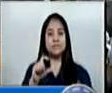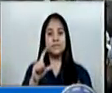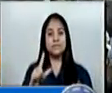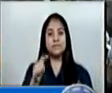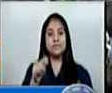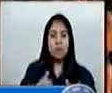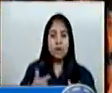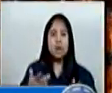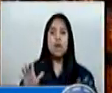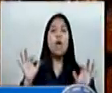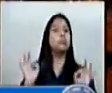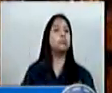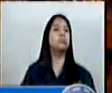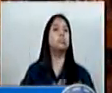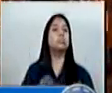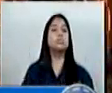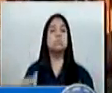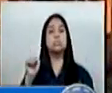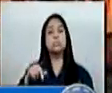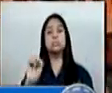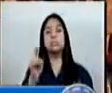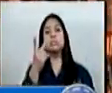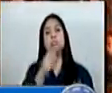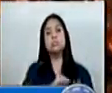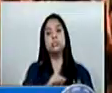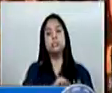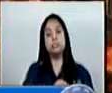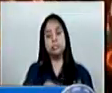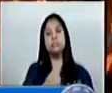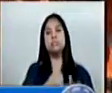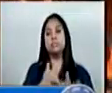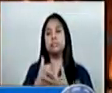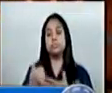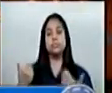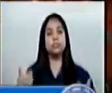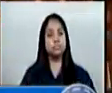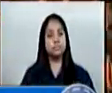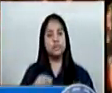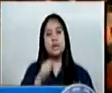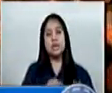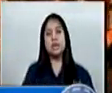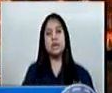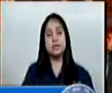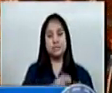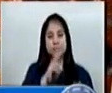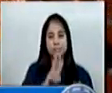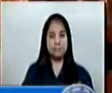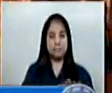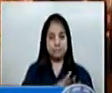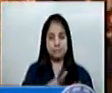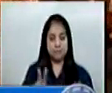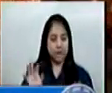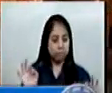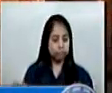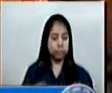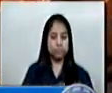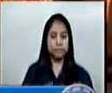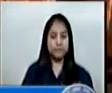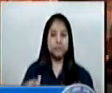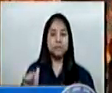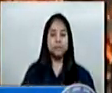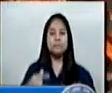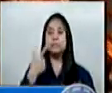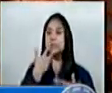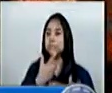este gran reto que nos planteamos junto al secretario Óscar Estuardo Cossío, y quien desde el momento que le planteamos